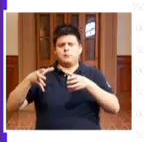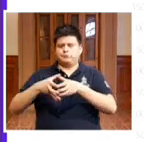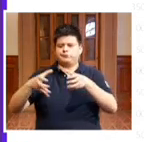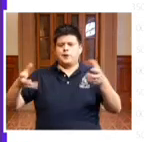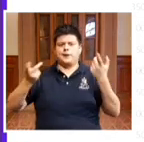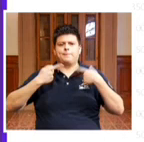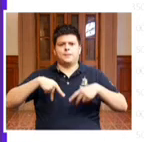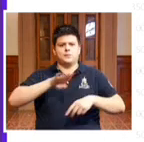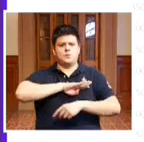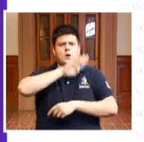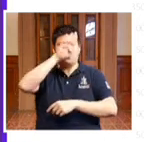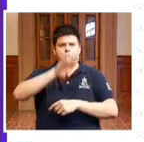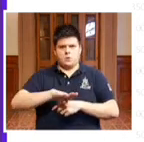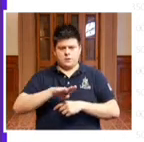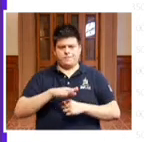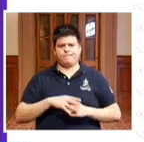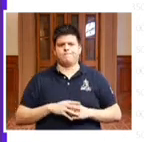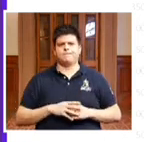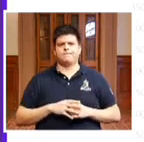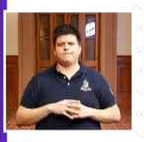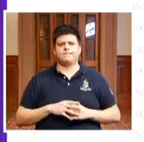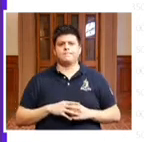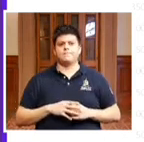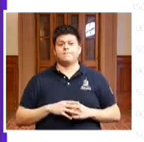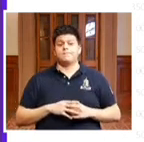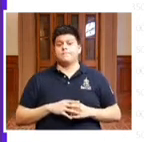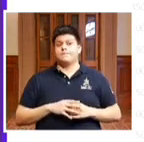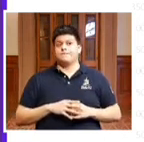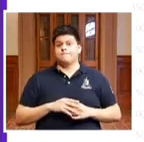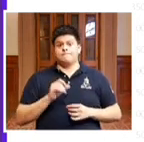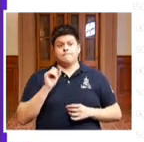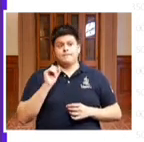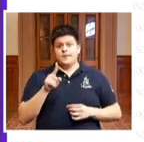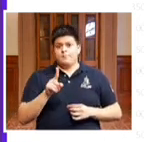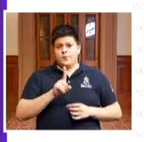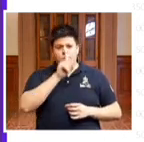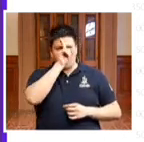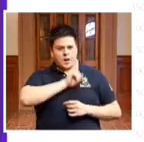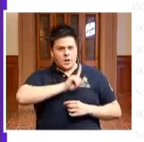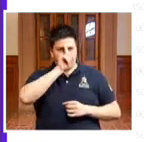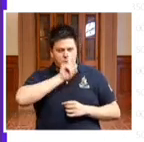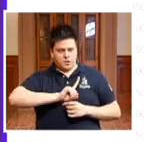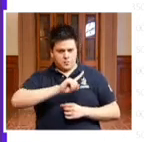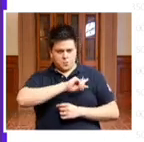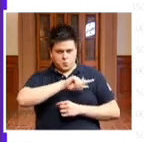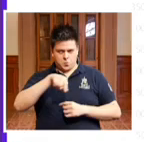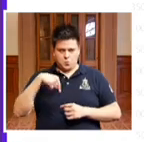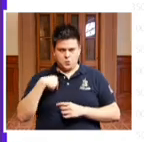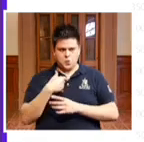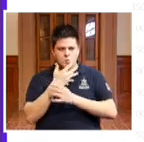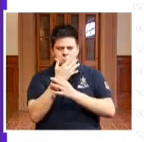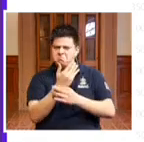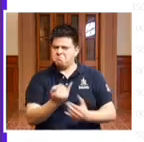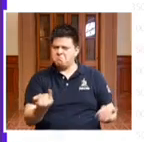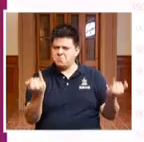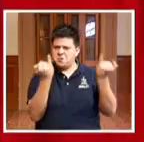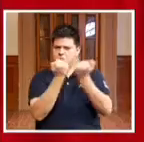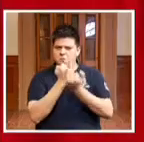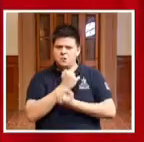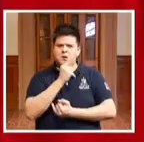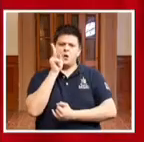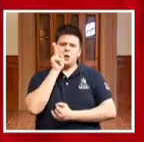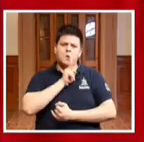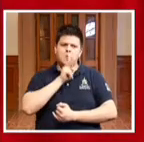casos de defunciones. La recomendación sigue siendo la misma, vamos a tratar